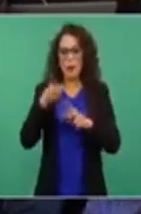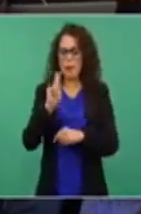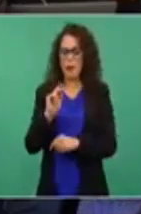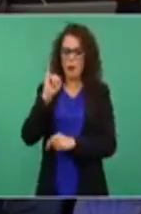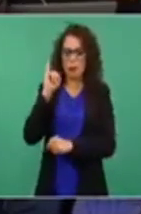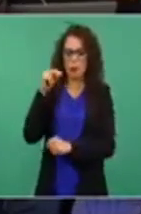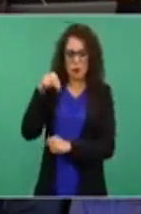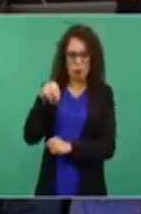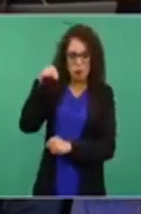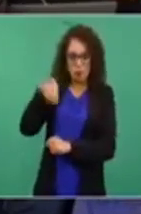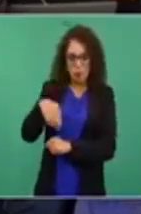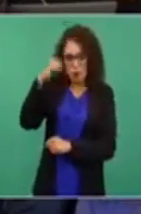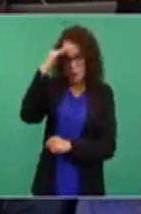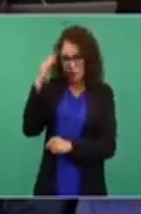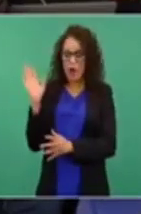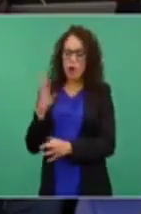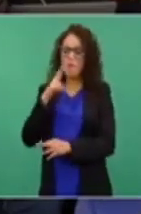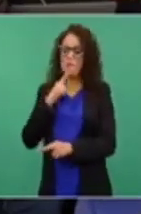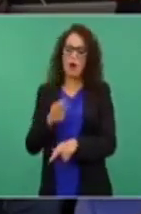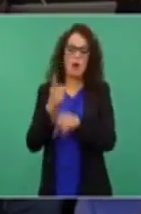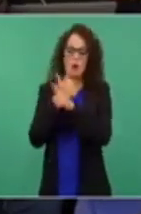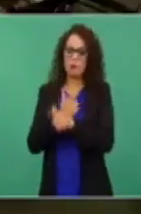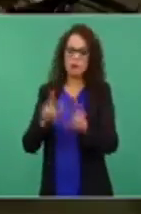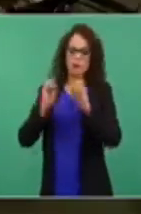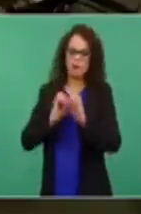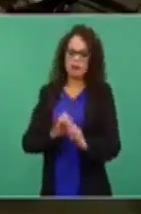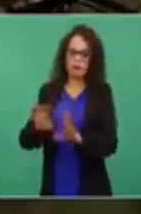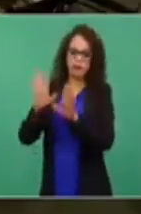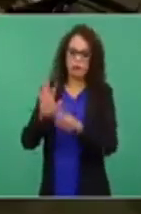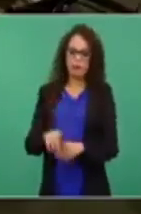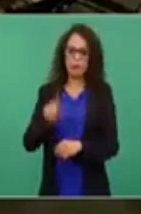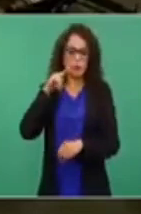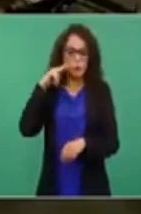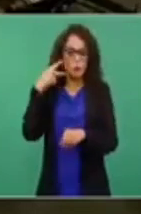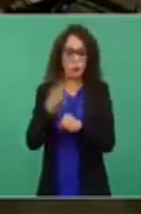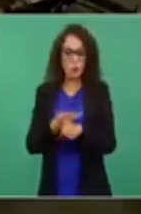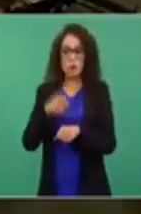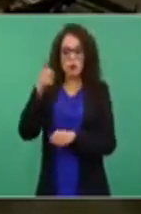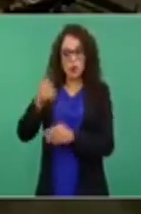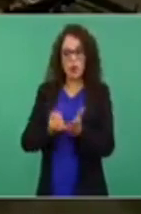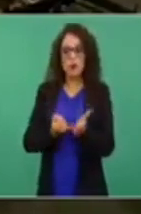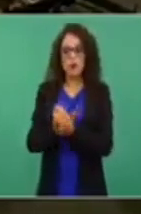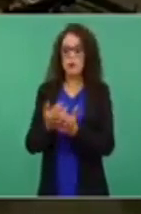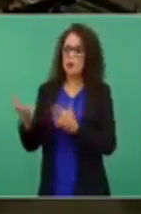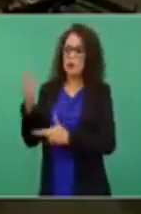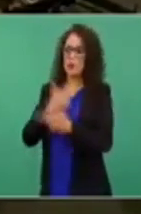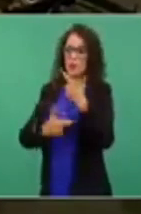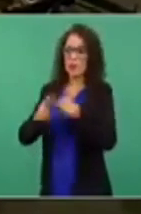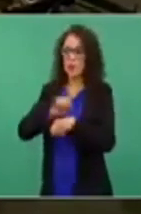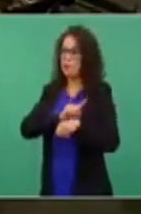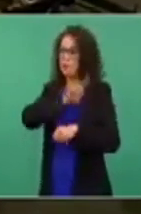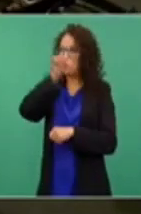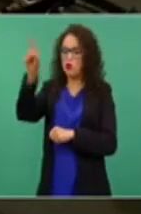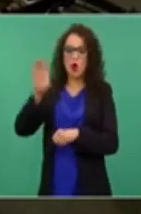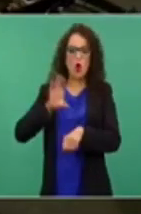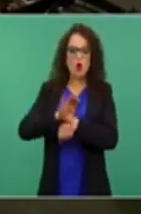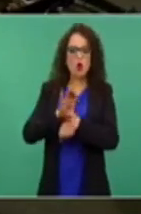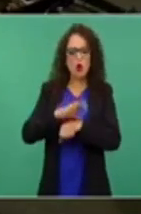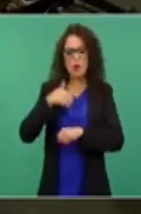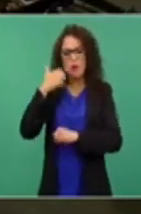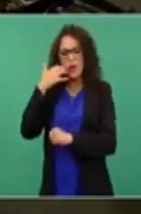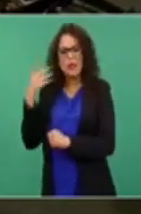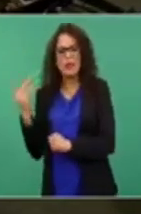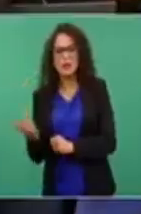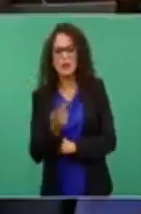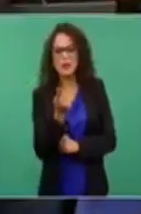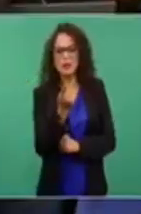decidió dejarlo libre y él, hasta donde sabemos, por voluntad propia decidió regresar a Colombia. Preguntarle de manera expresa por